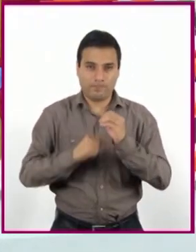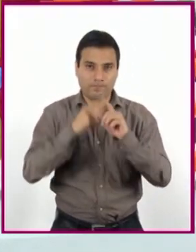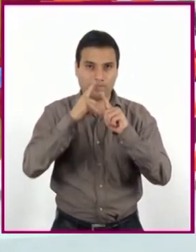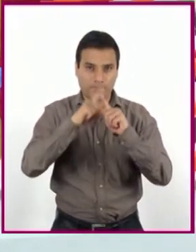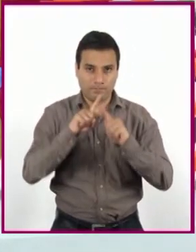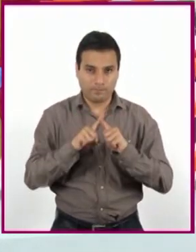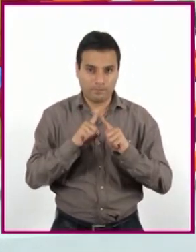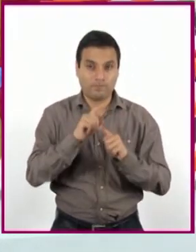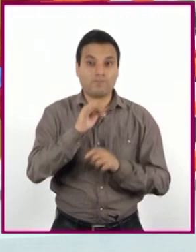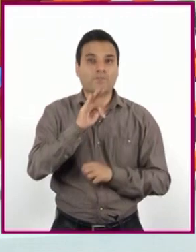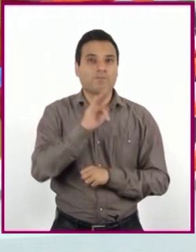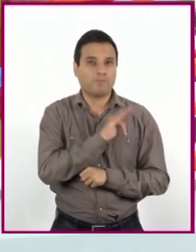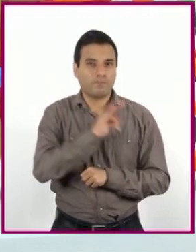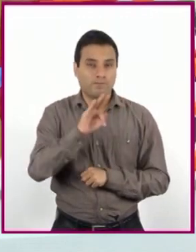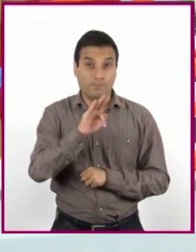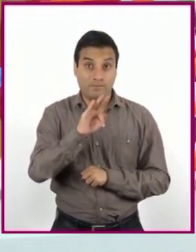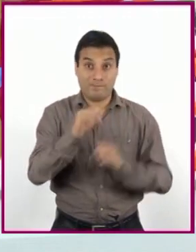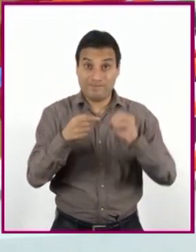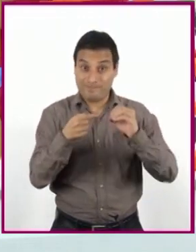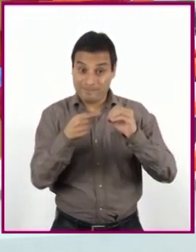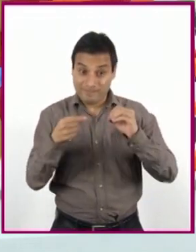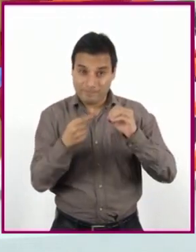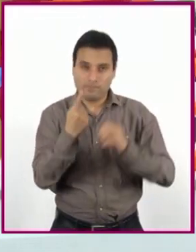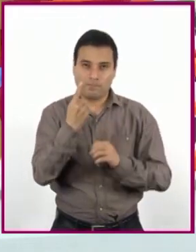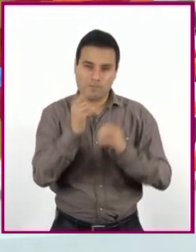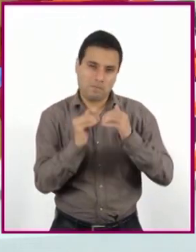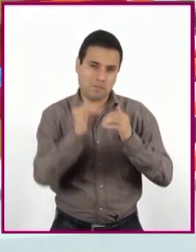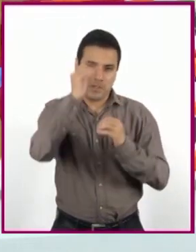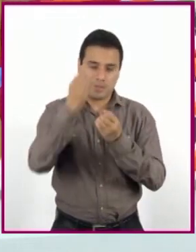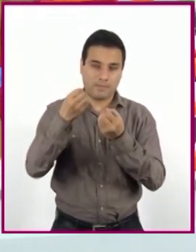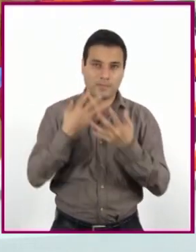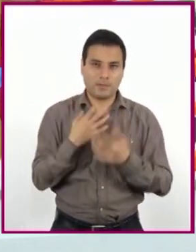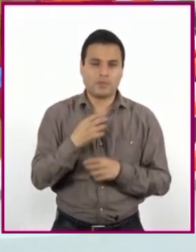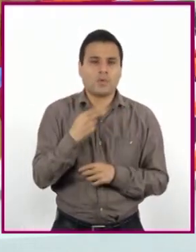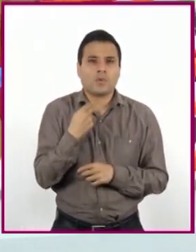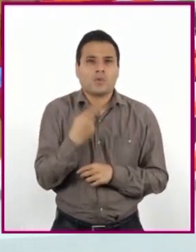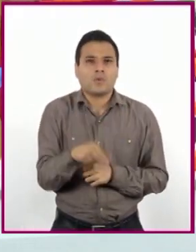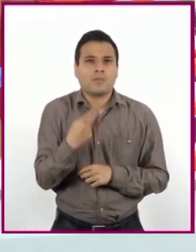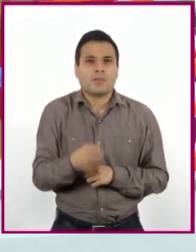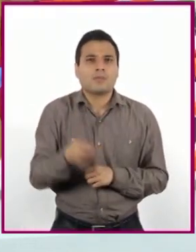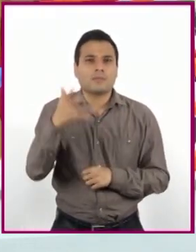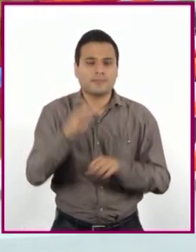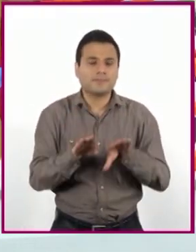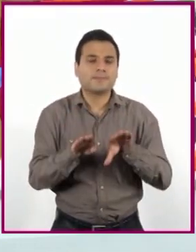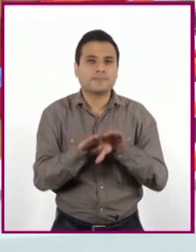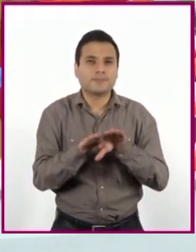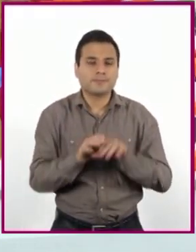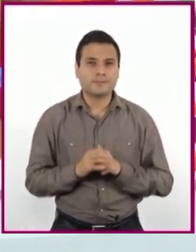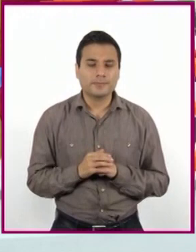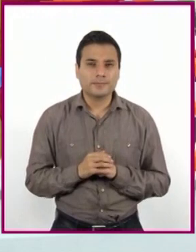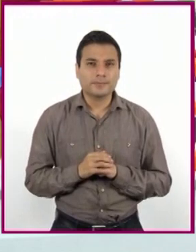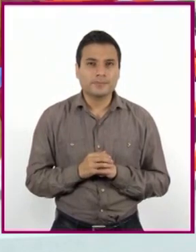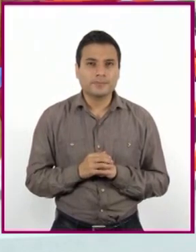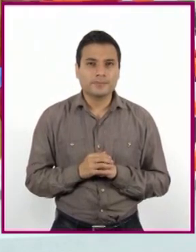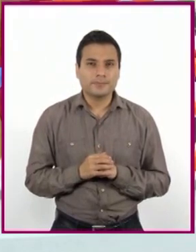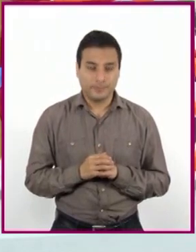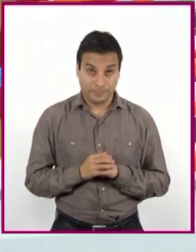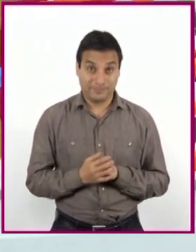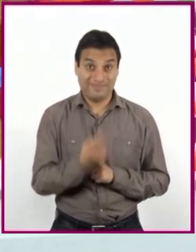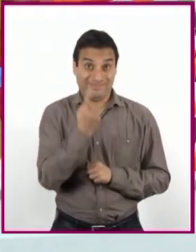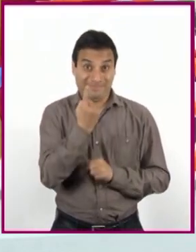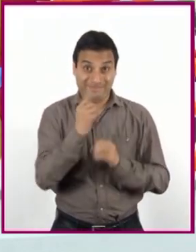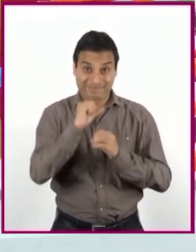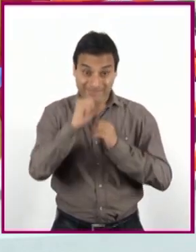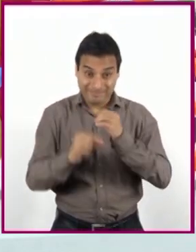ganar más de un electrón. En este caso, ¿cómo se les da el nombre a los aniones? Si es un solo elemento,